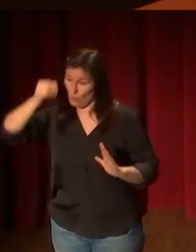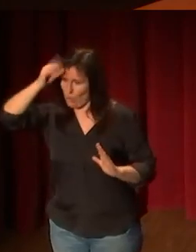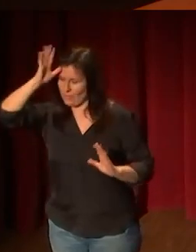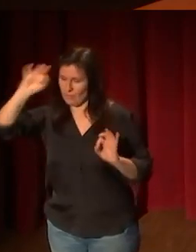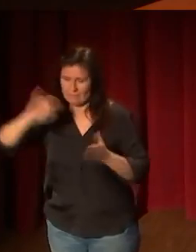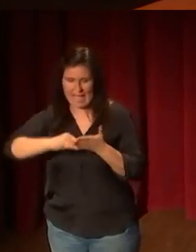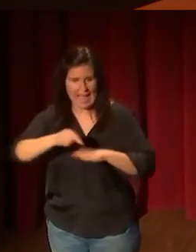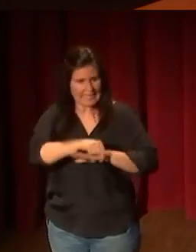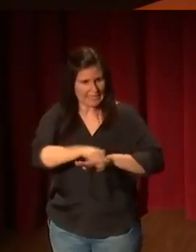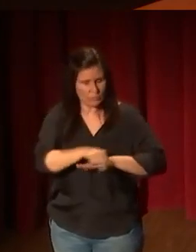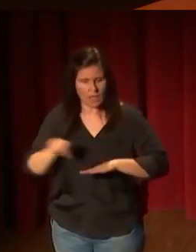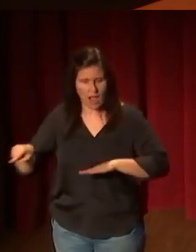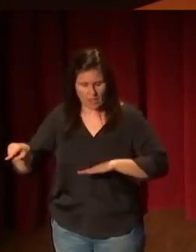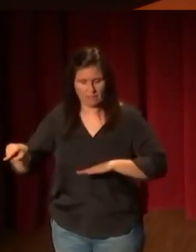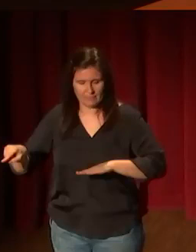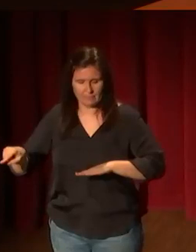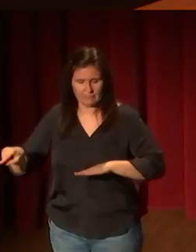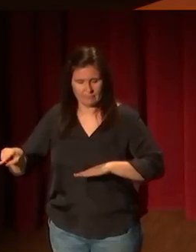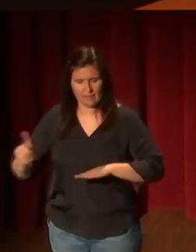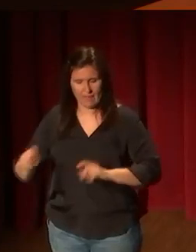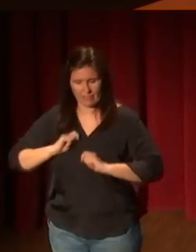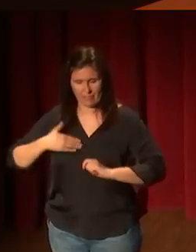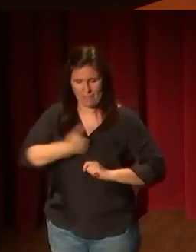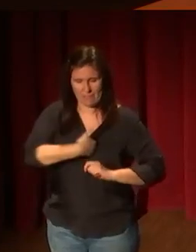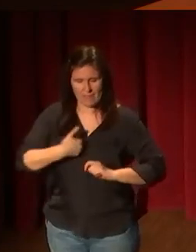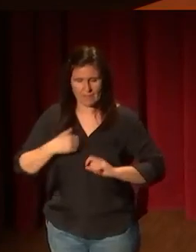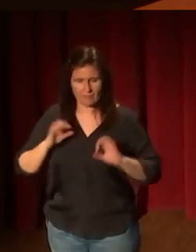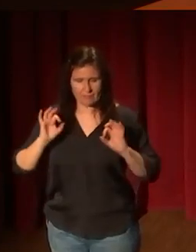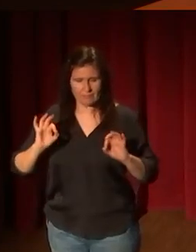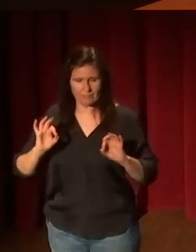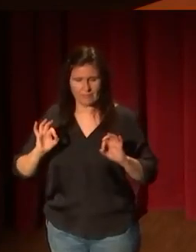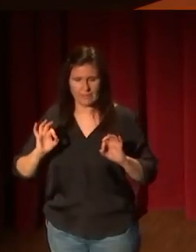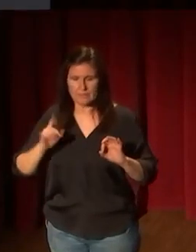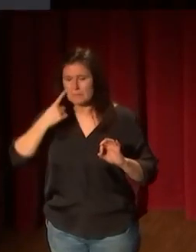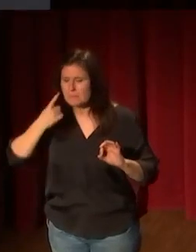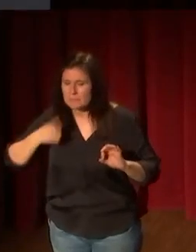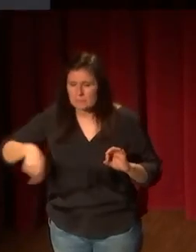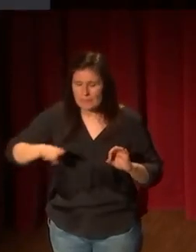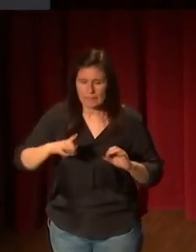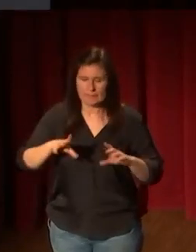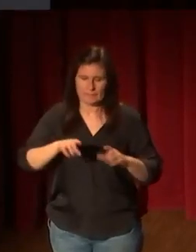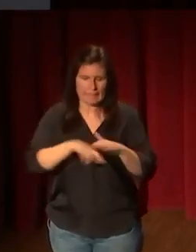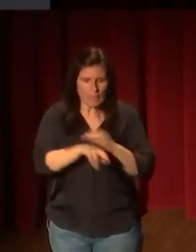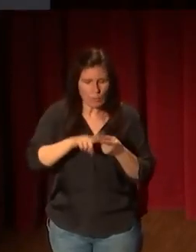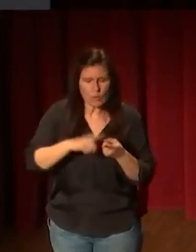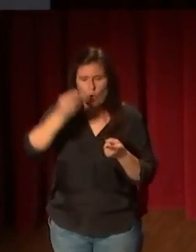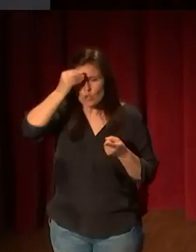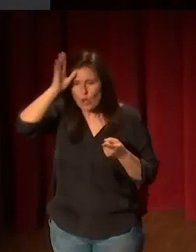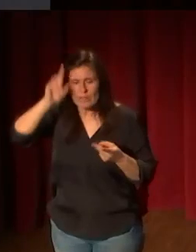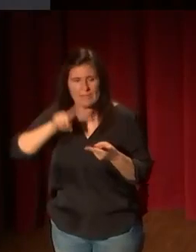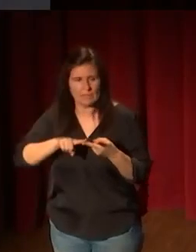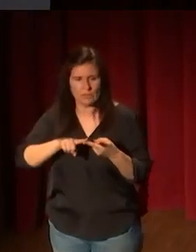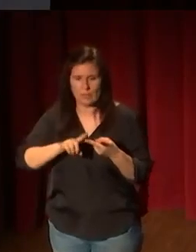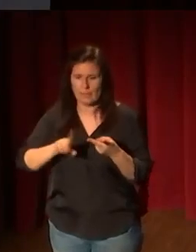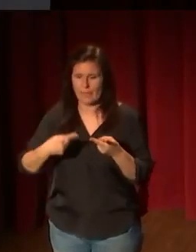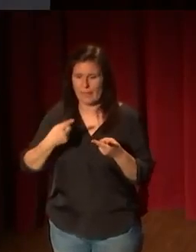es el que le permitía también disponer de los recursos y de los conocimientos suficientes como